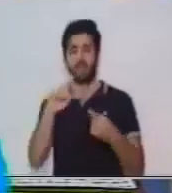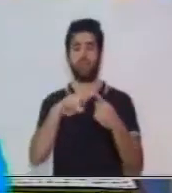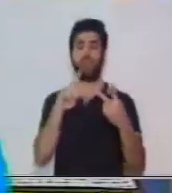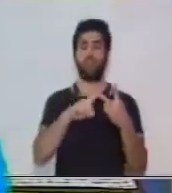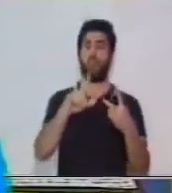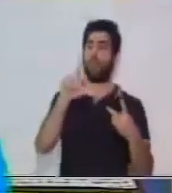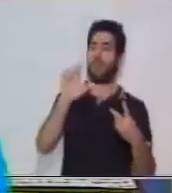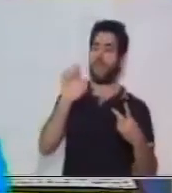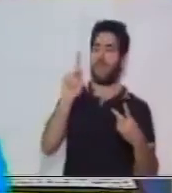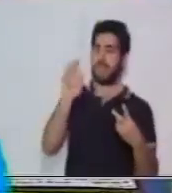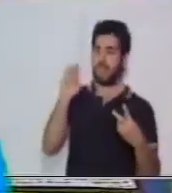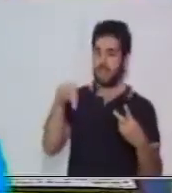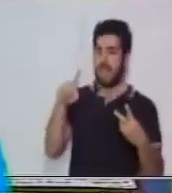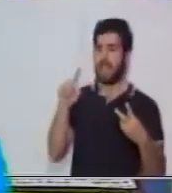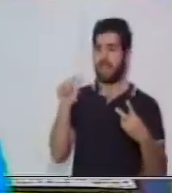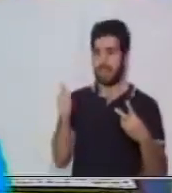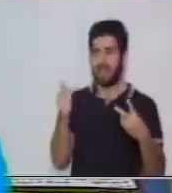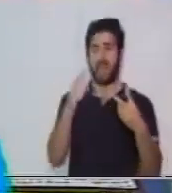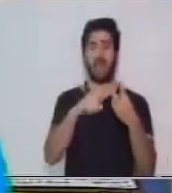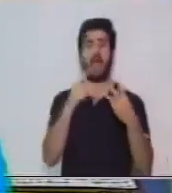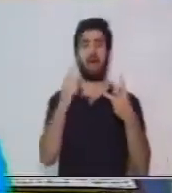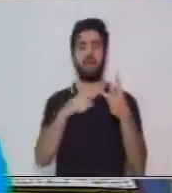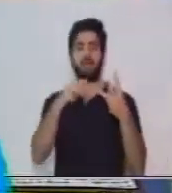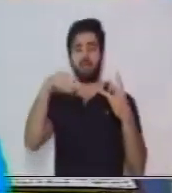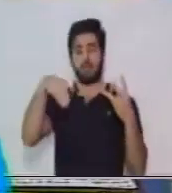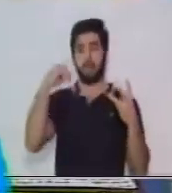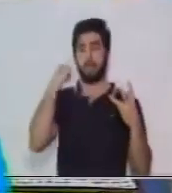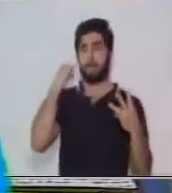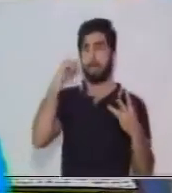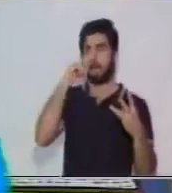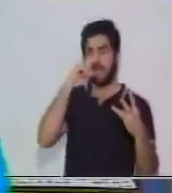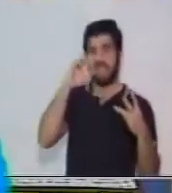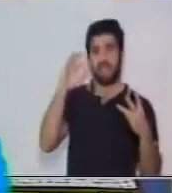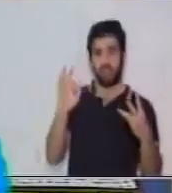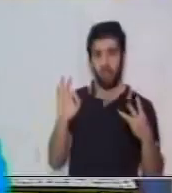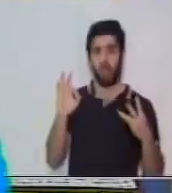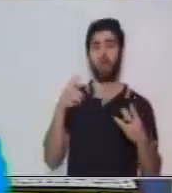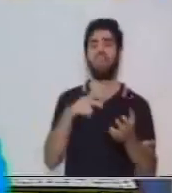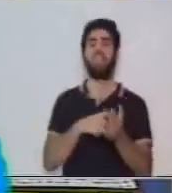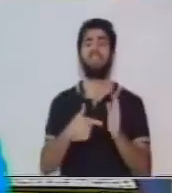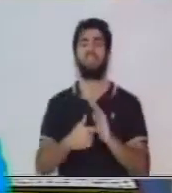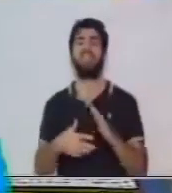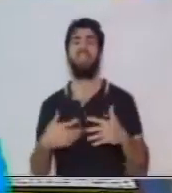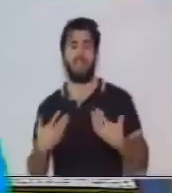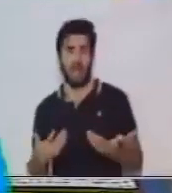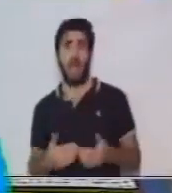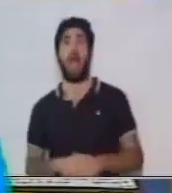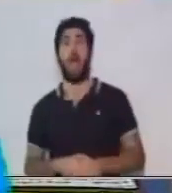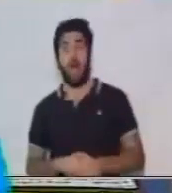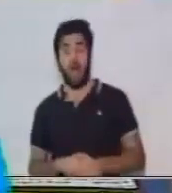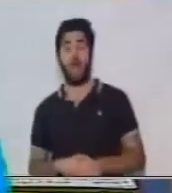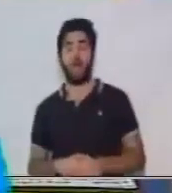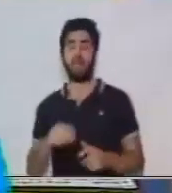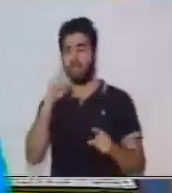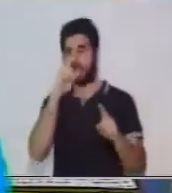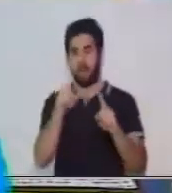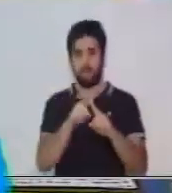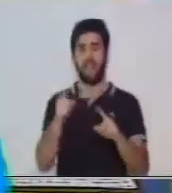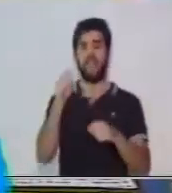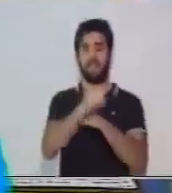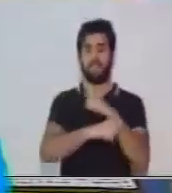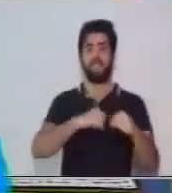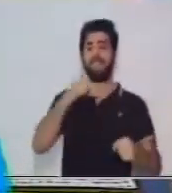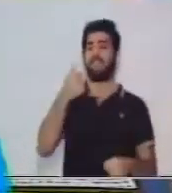alguno tendrá también lo que corresponde a mitos y podríamos decir ¿Por qué no? Las fábulas. Dentro de